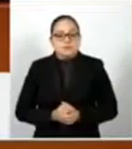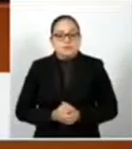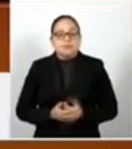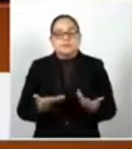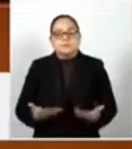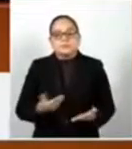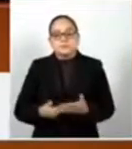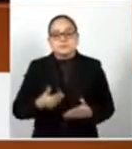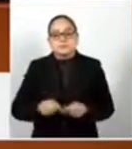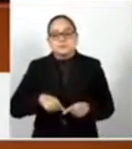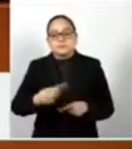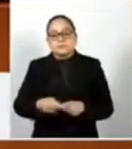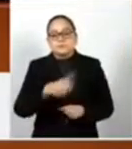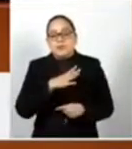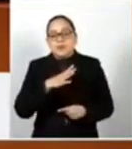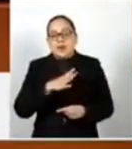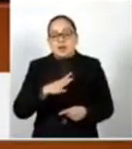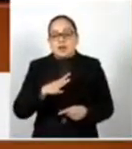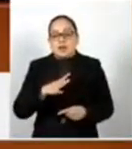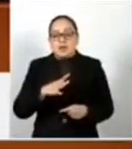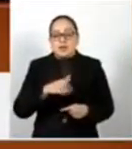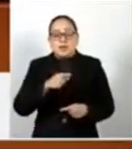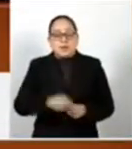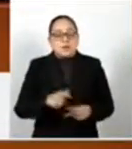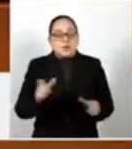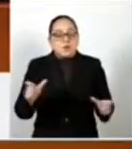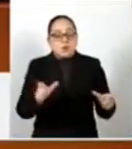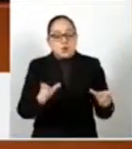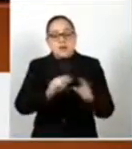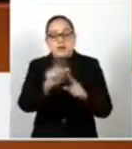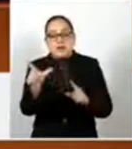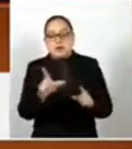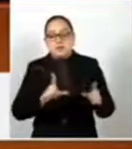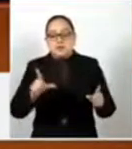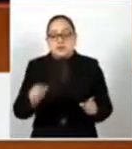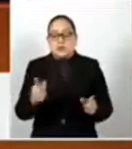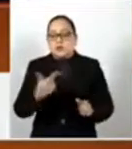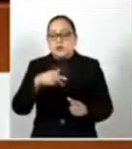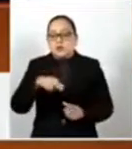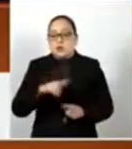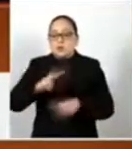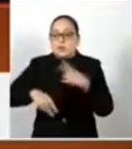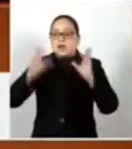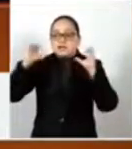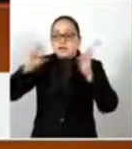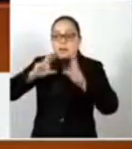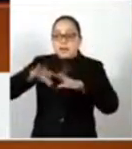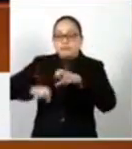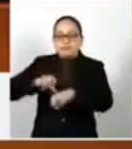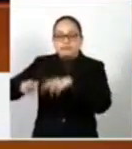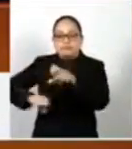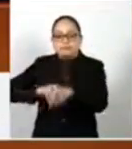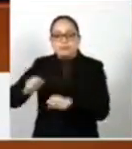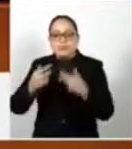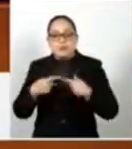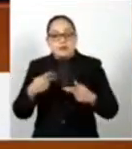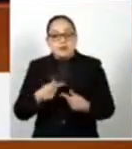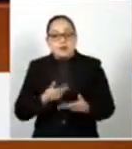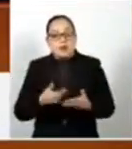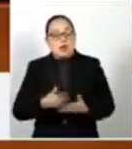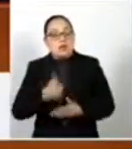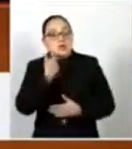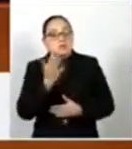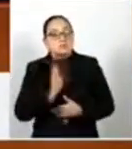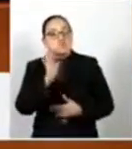a las redadas ilegales que ha desplegado la Guardia Nacional en Chiapas, no se puede hacer mucho más que levantar la